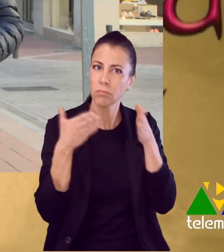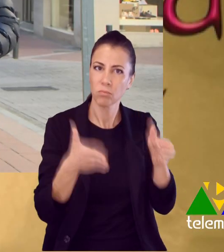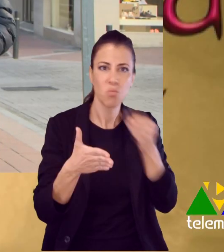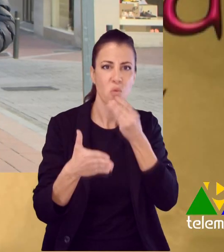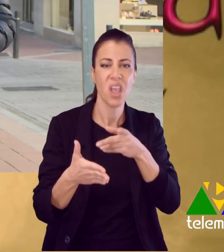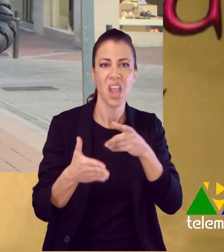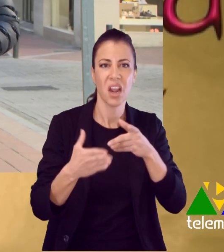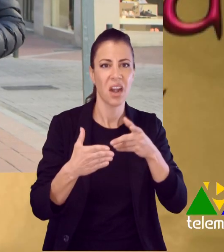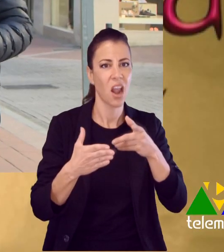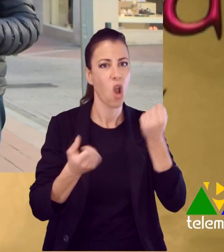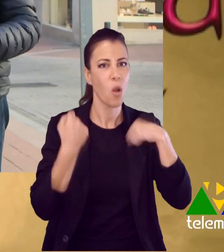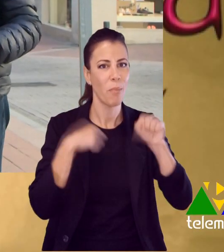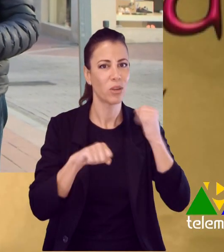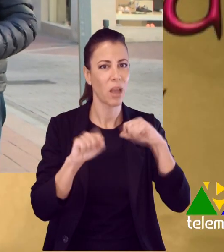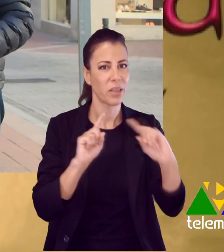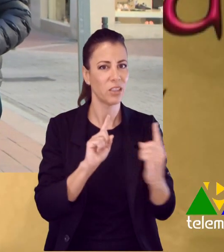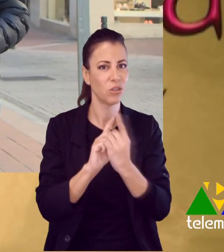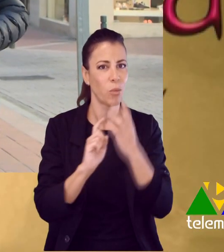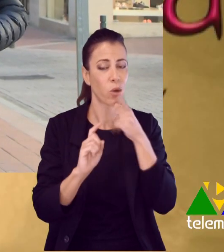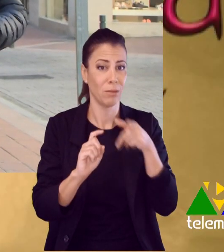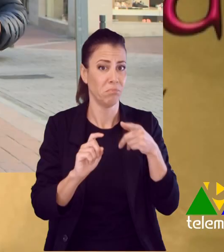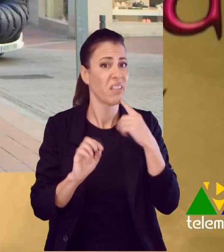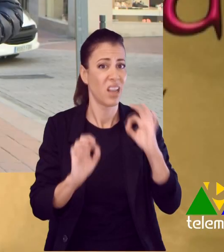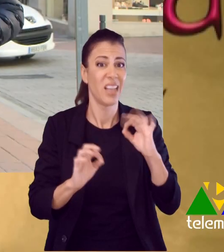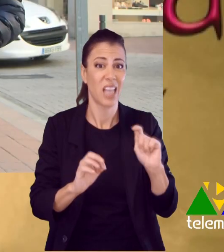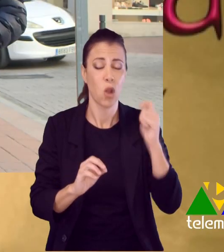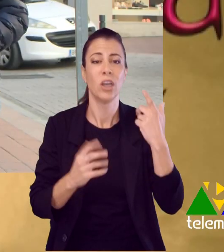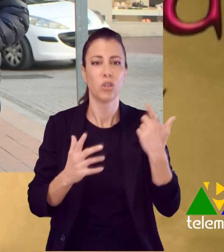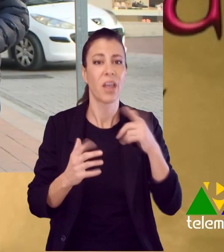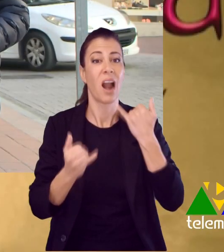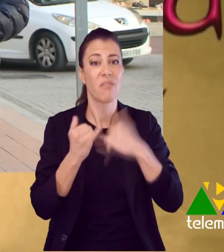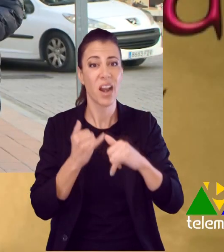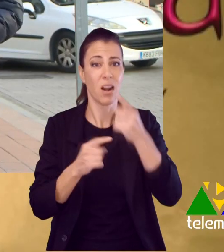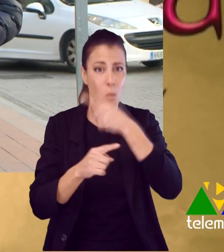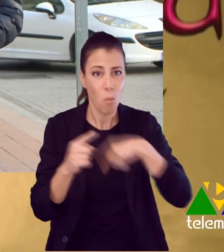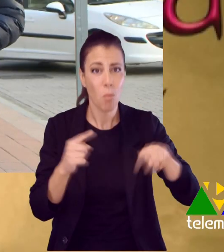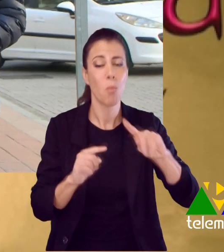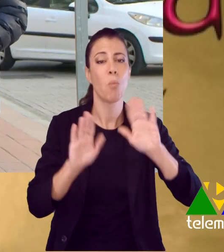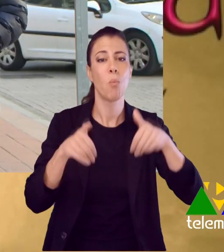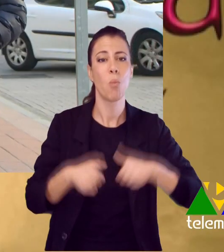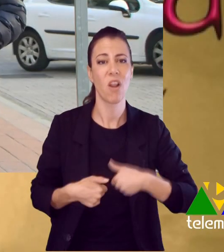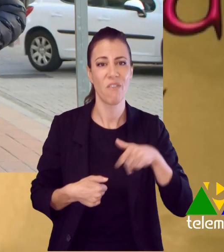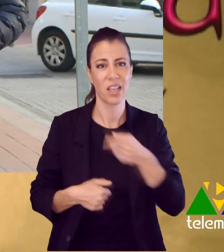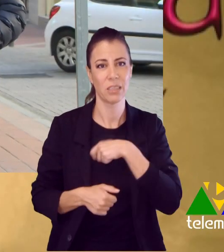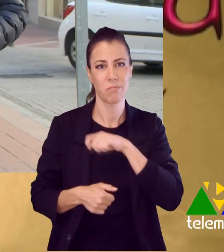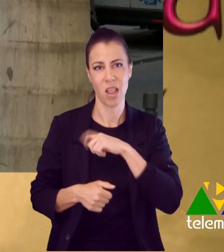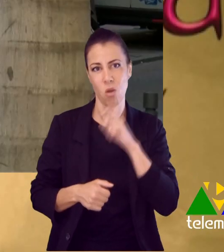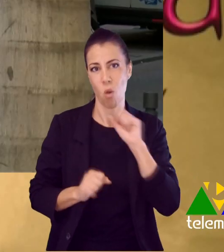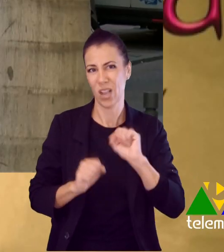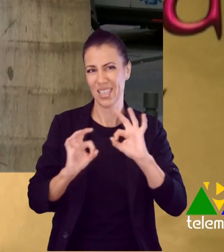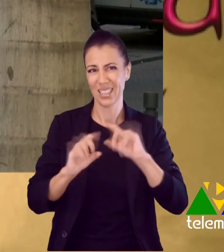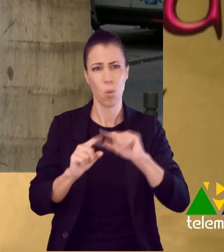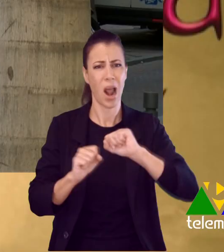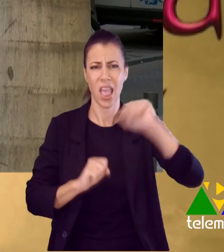españoles, pues lo entendieron como héroe, y lo mandan a España como héroe nacional. Y